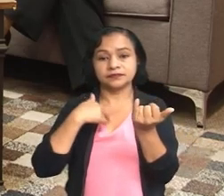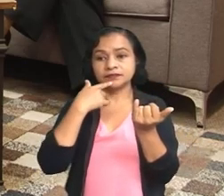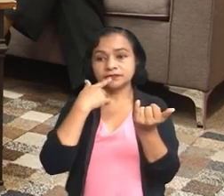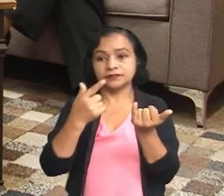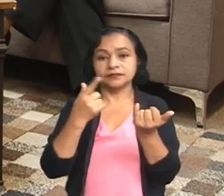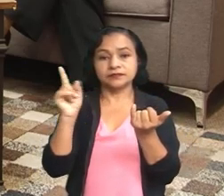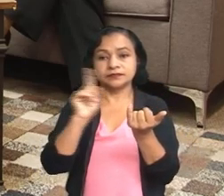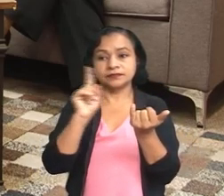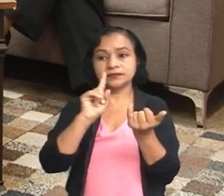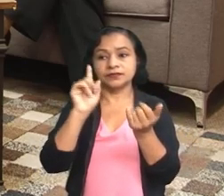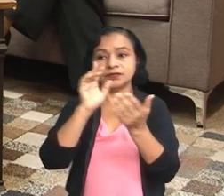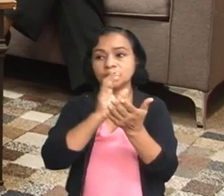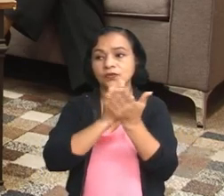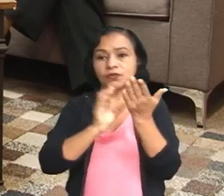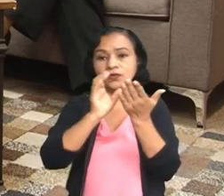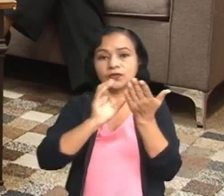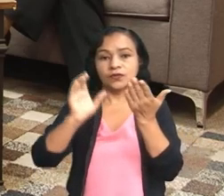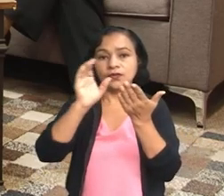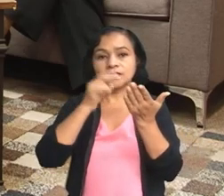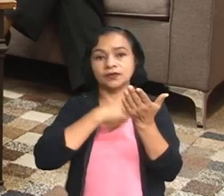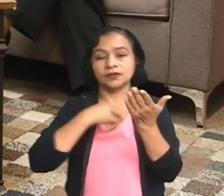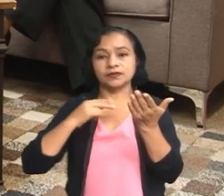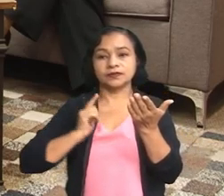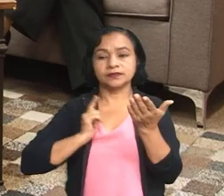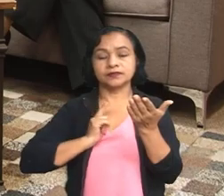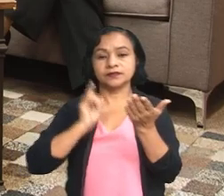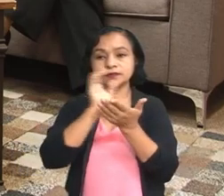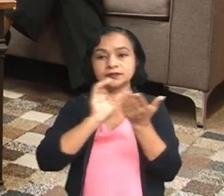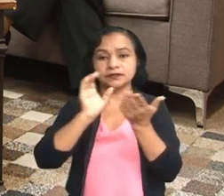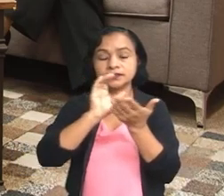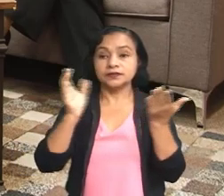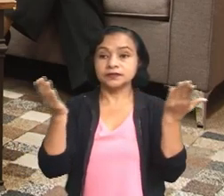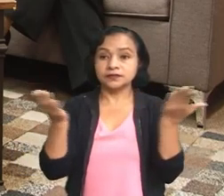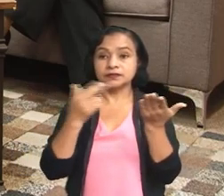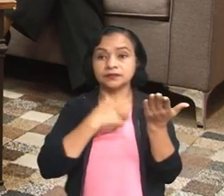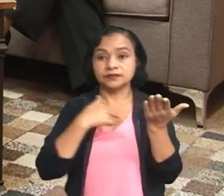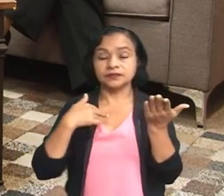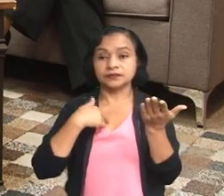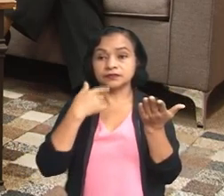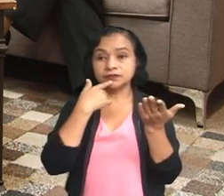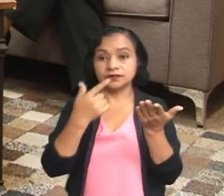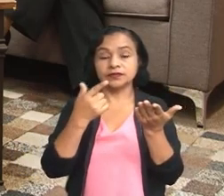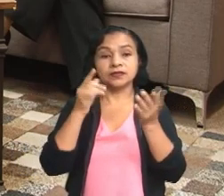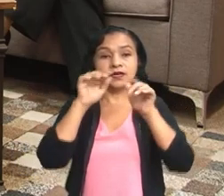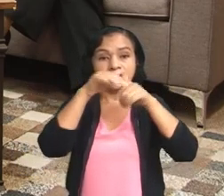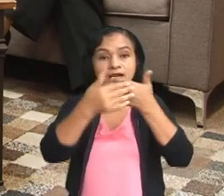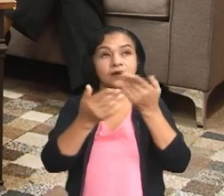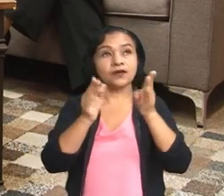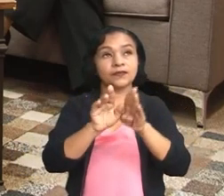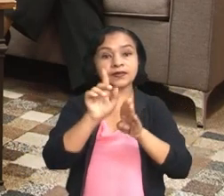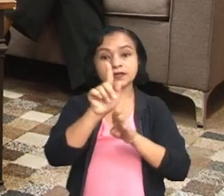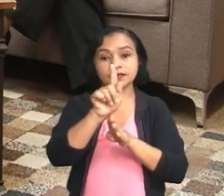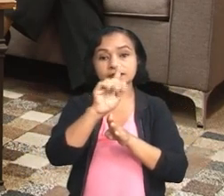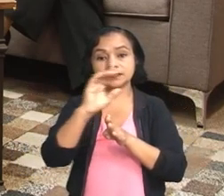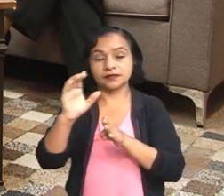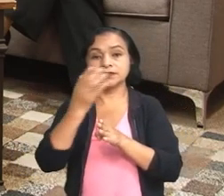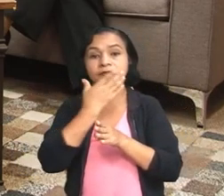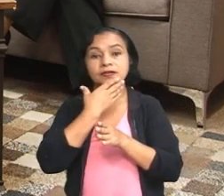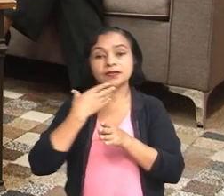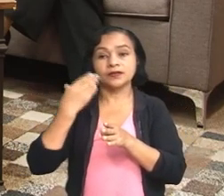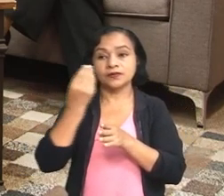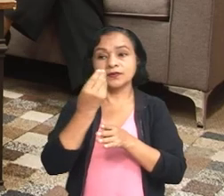no digamos en los colegios, donde en cada colegio de secundaria hay también aulas TIC, ¿verdad? Sí. Para que los jóvenes